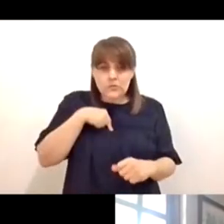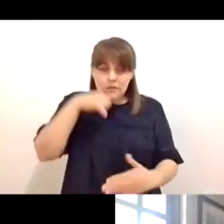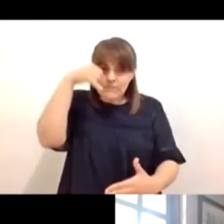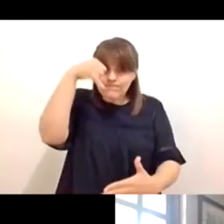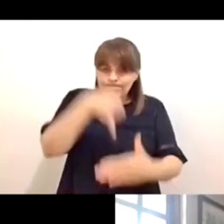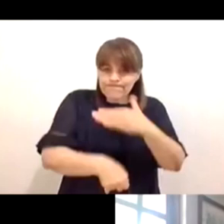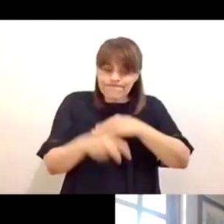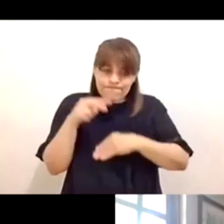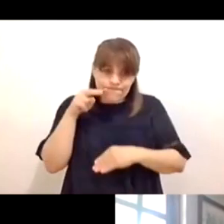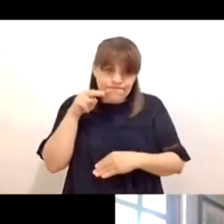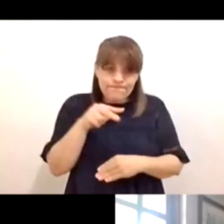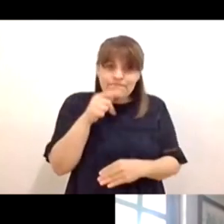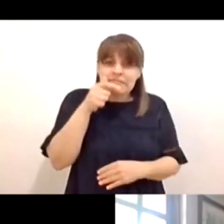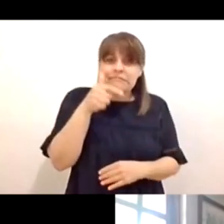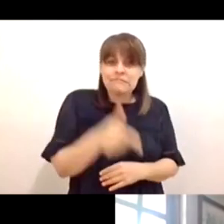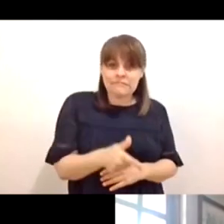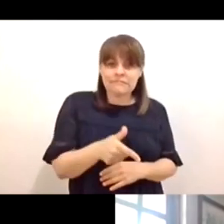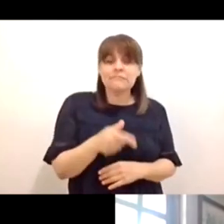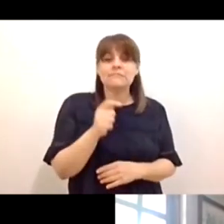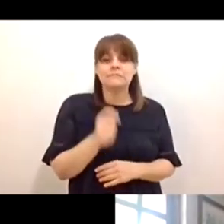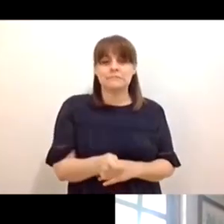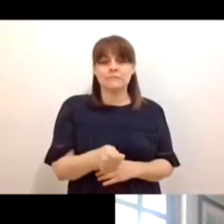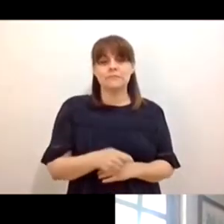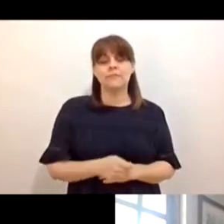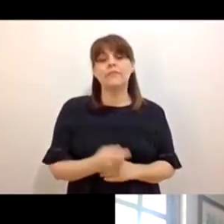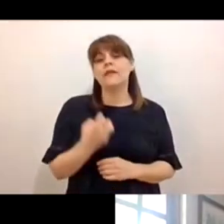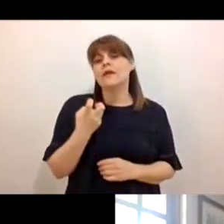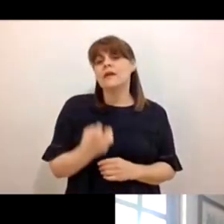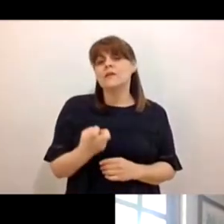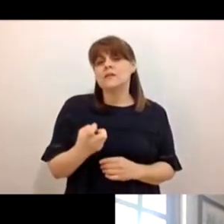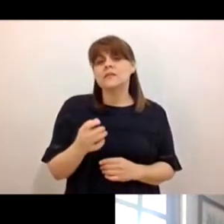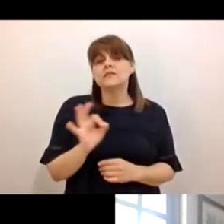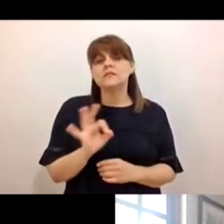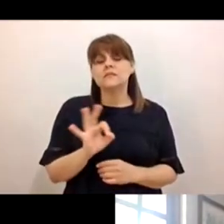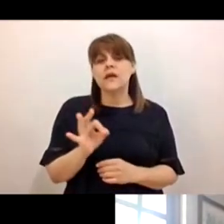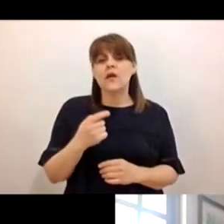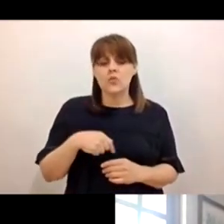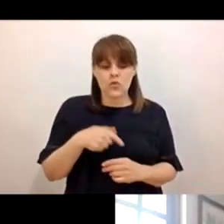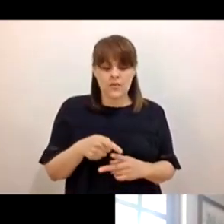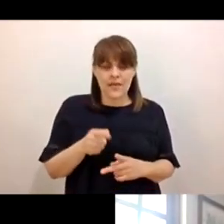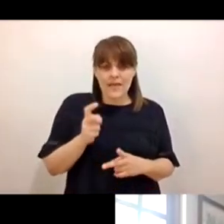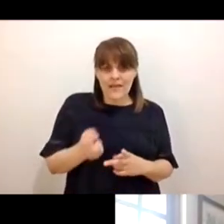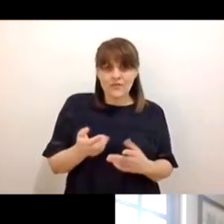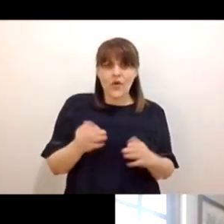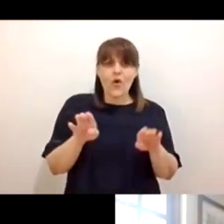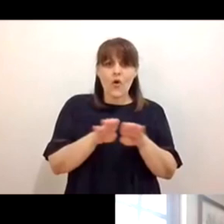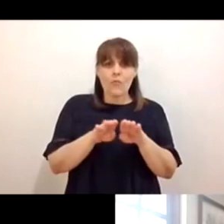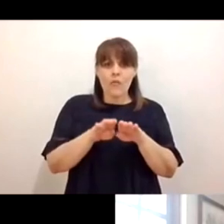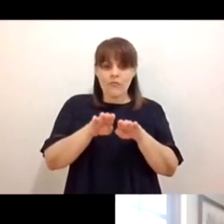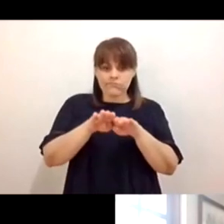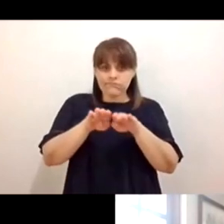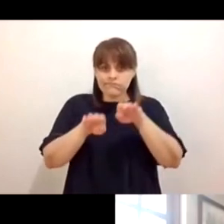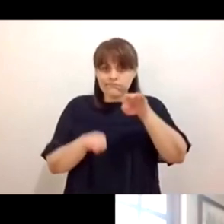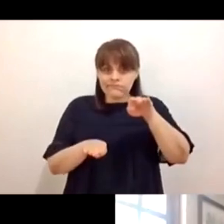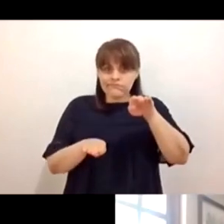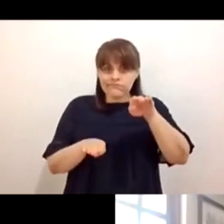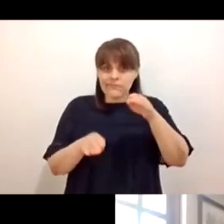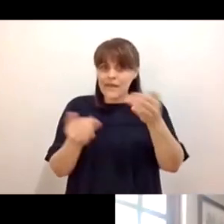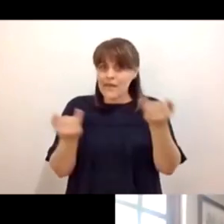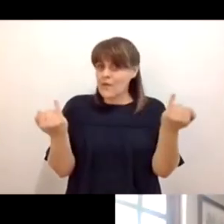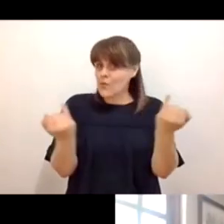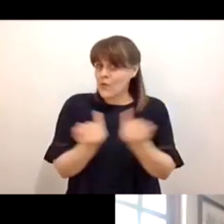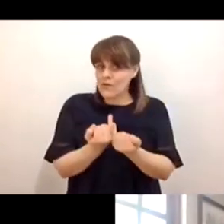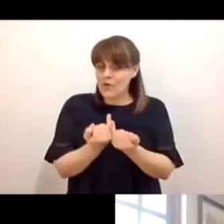porque entonces en estos supuestos están si estos supuestos parten de una desigualdad en el que las actividades están